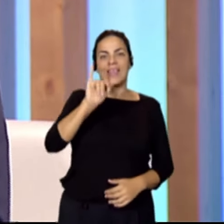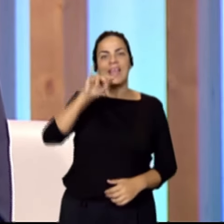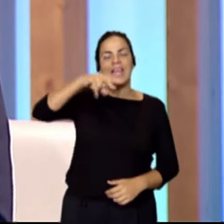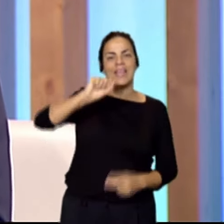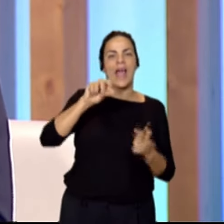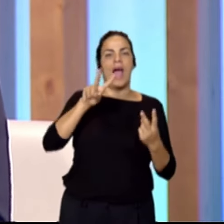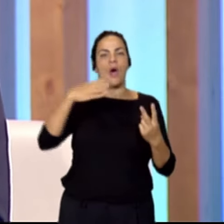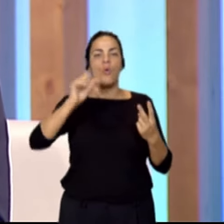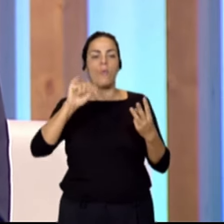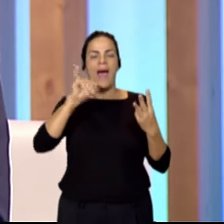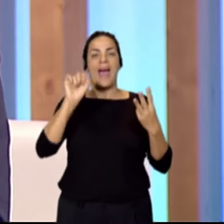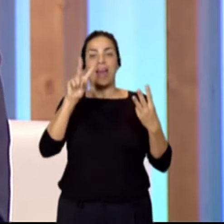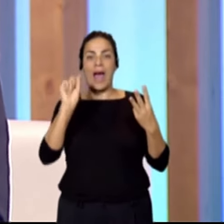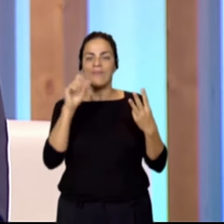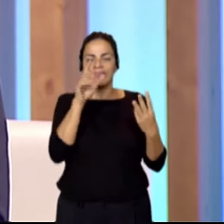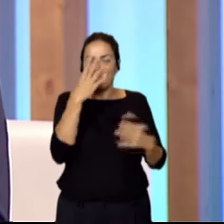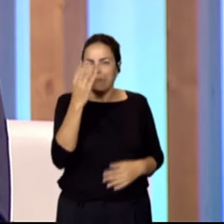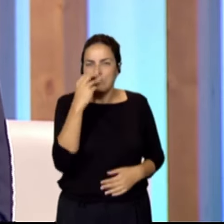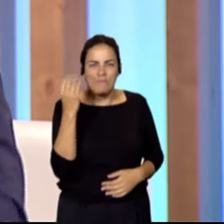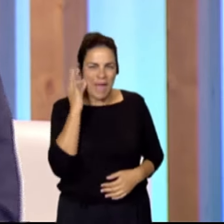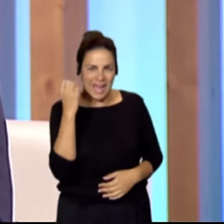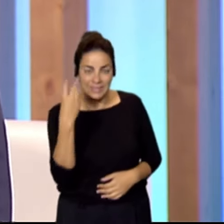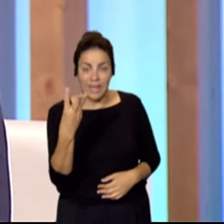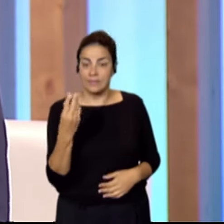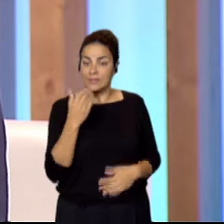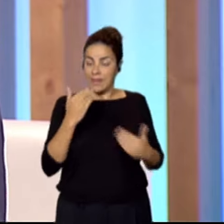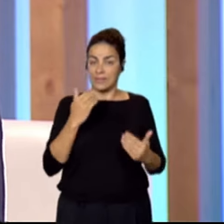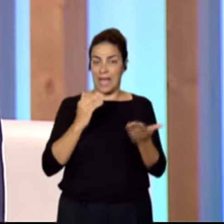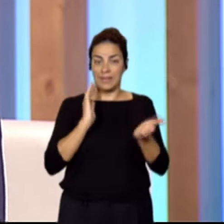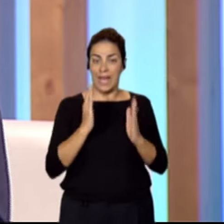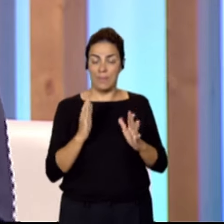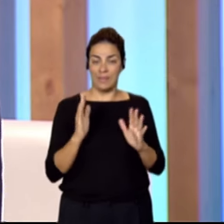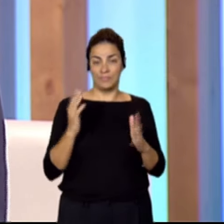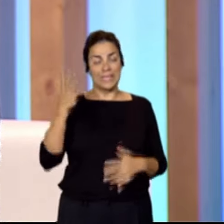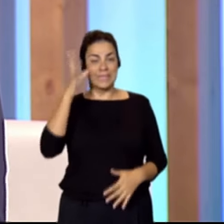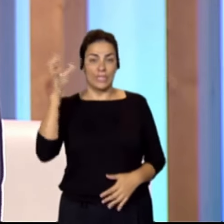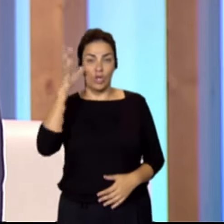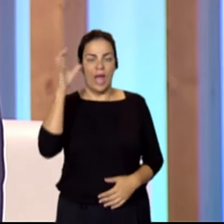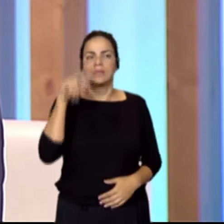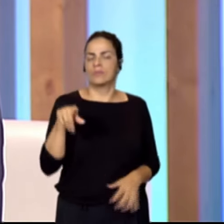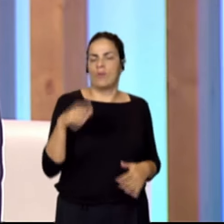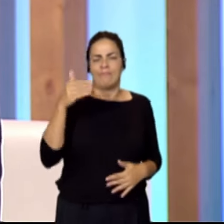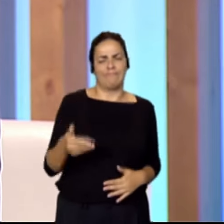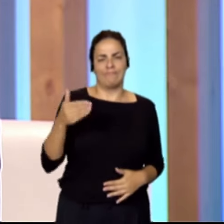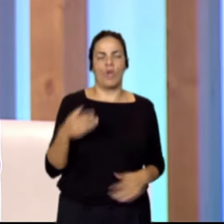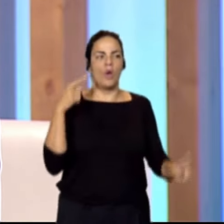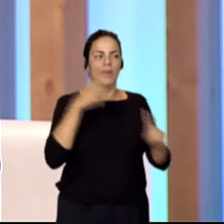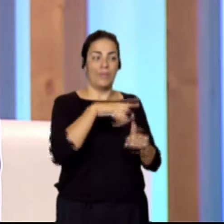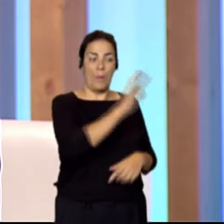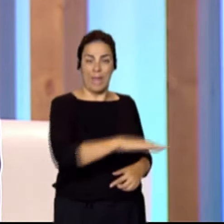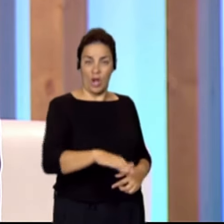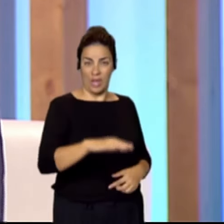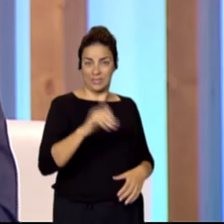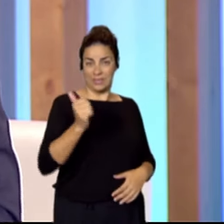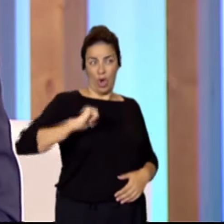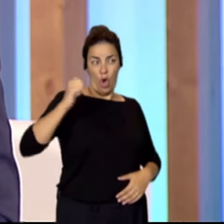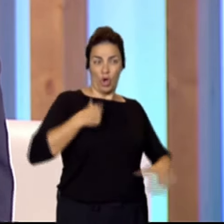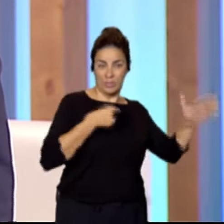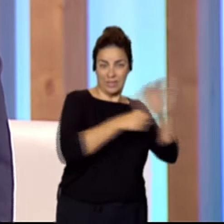Java son las tres perras que a través de terapia sensoriales se convierten en piezas clave para la recuperación de los menores hospitalizados durante